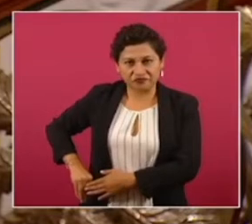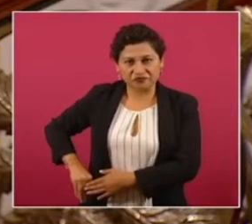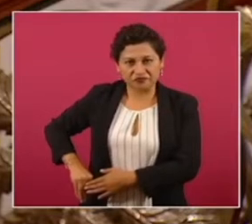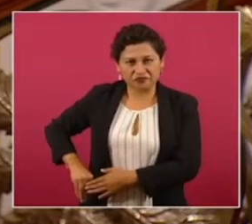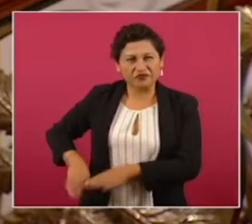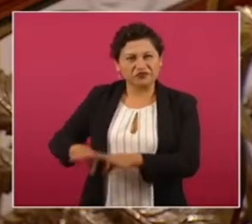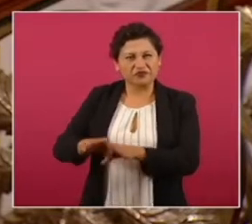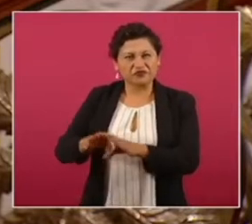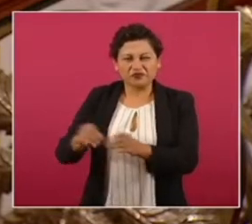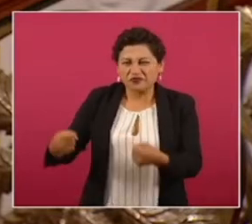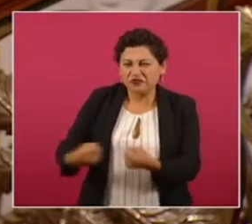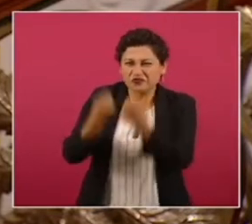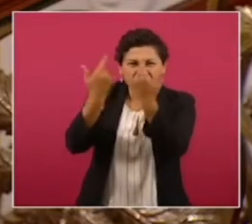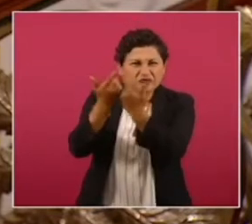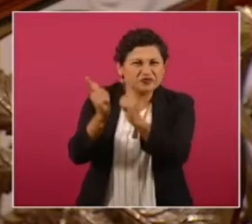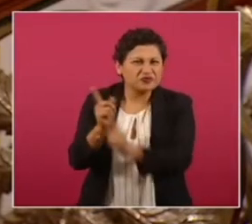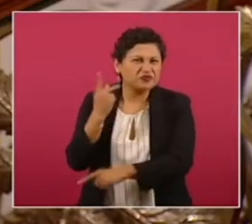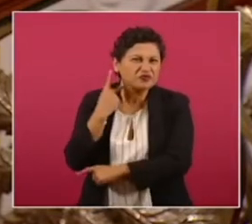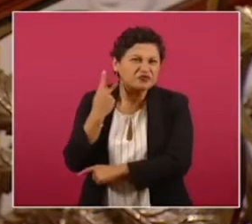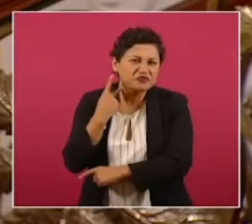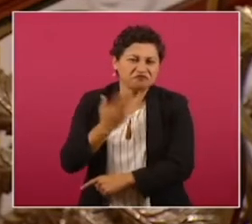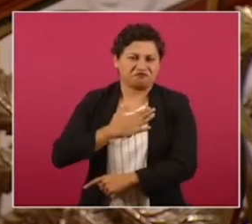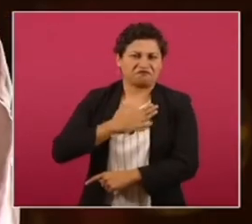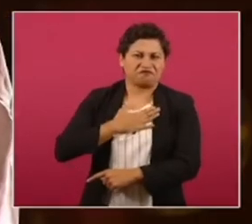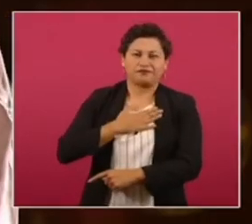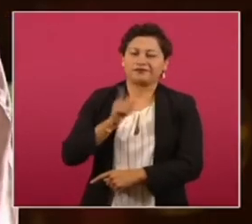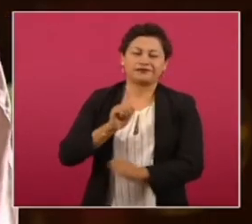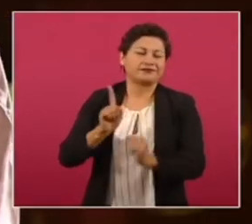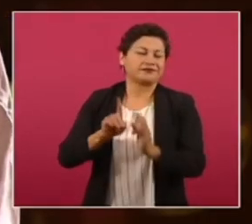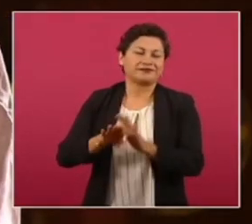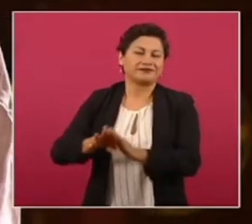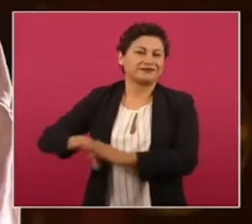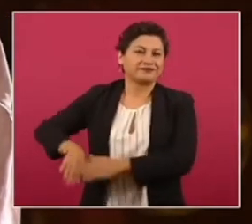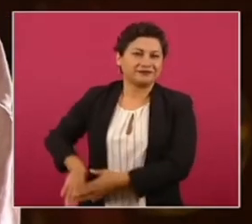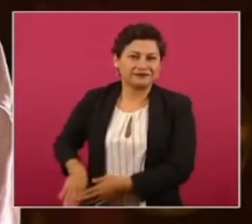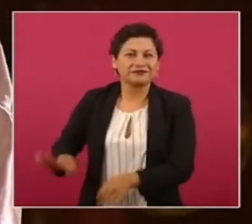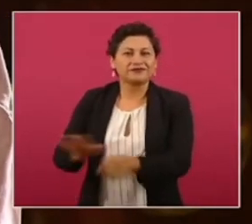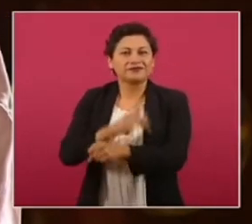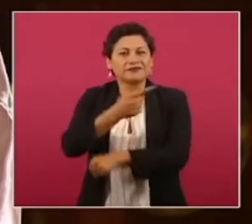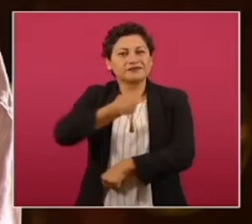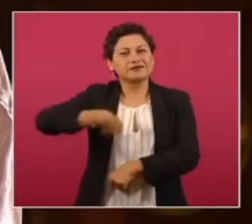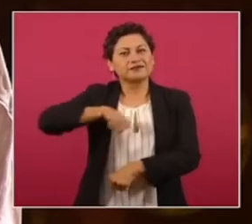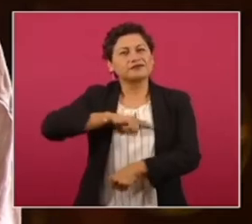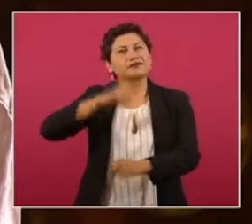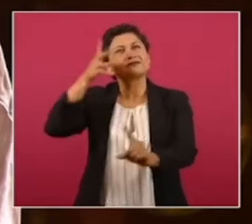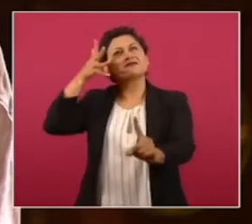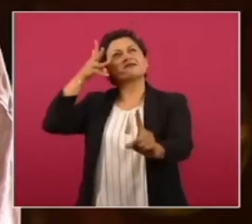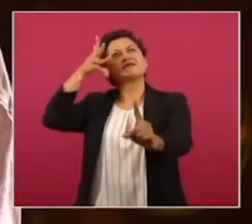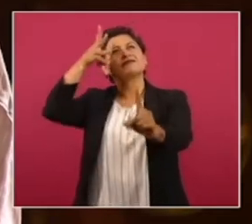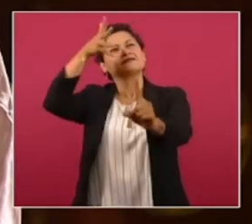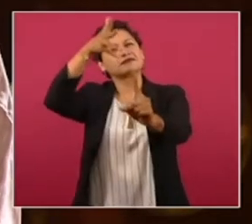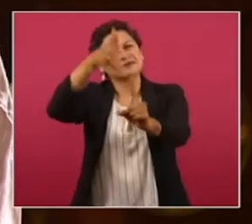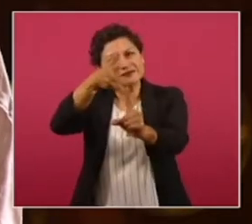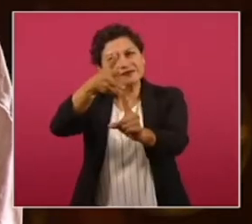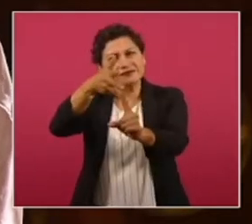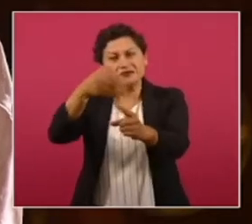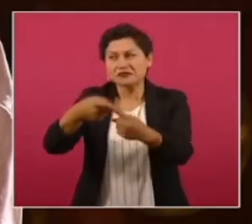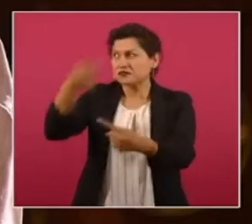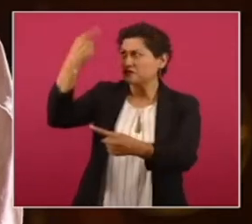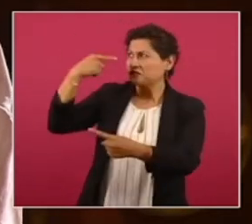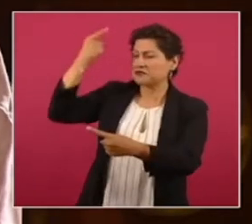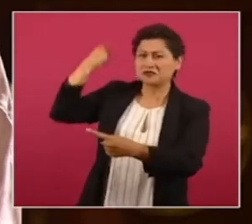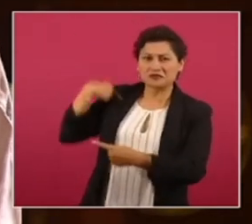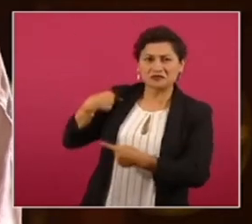partidistas. Las metas y los objetivos que tenemos en el horizonte no han sido alcanzados por las generaciones